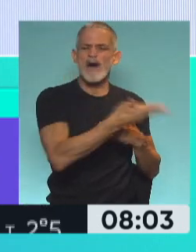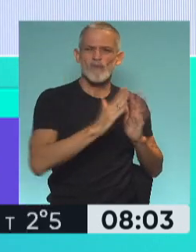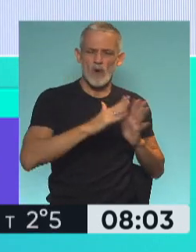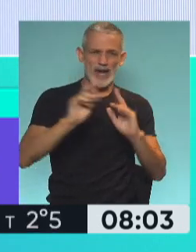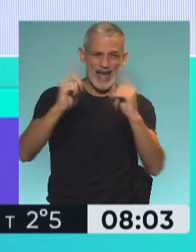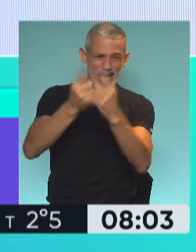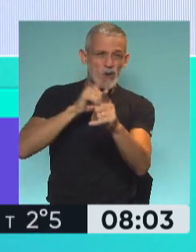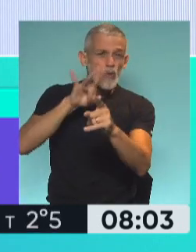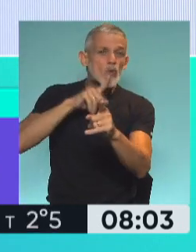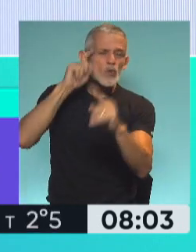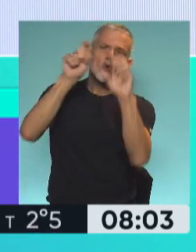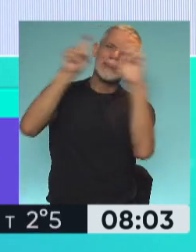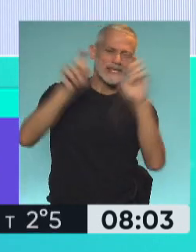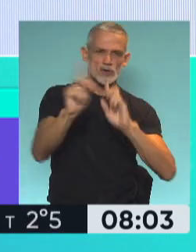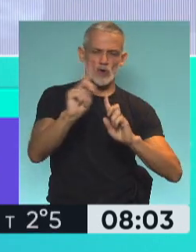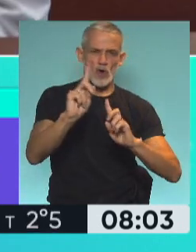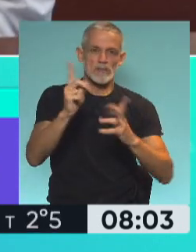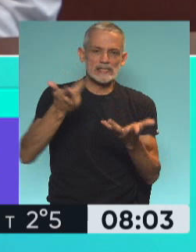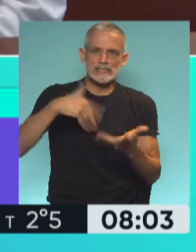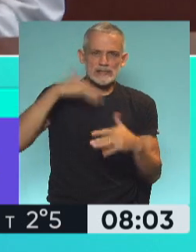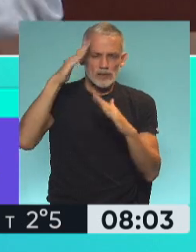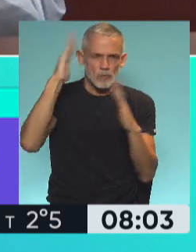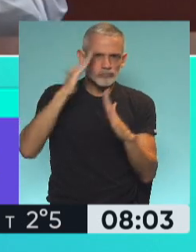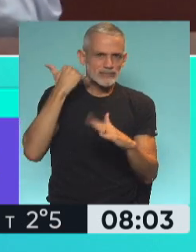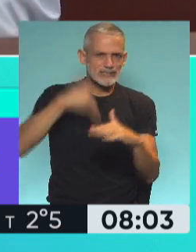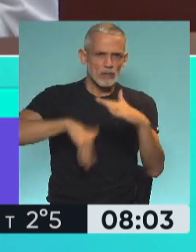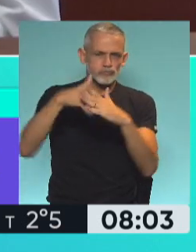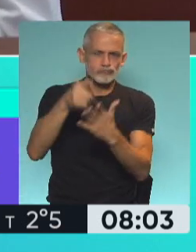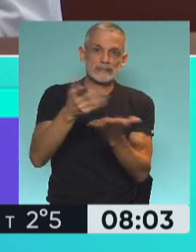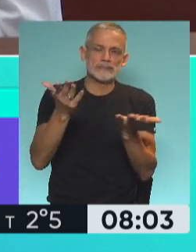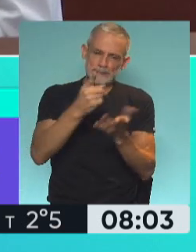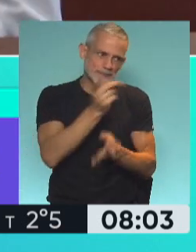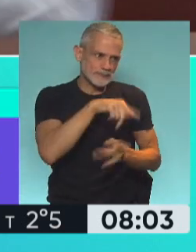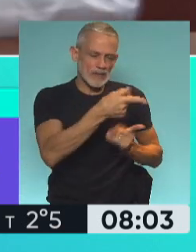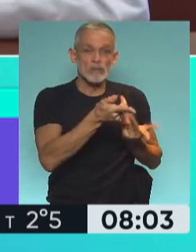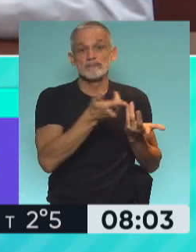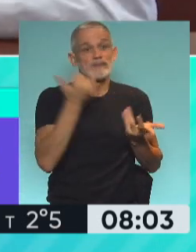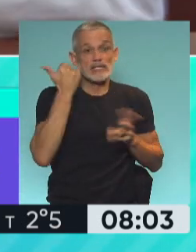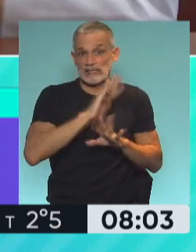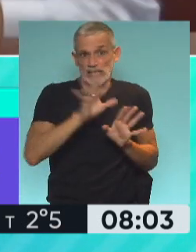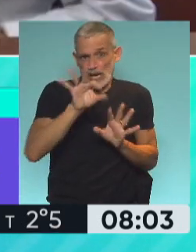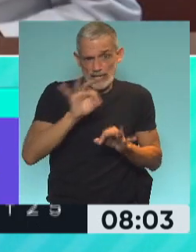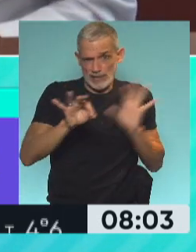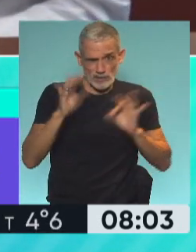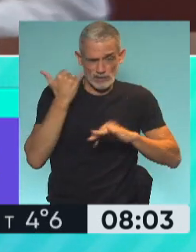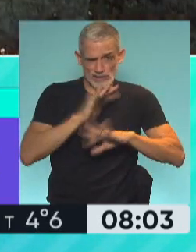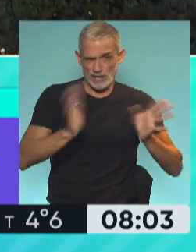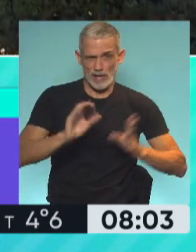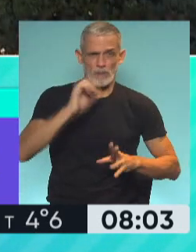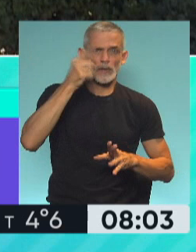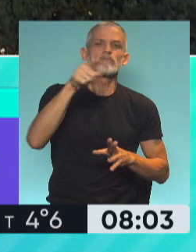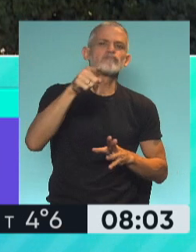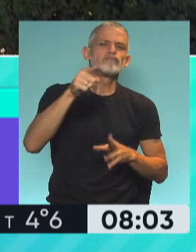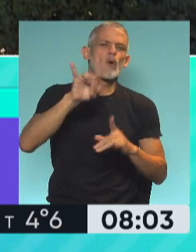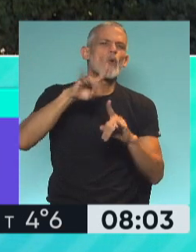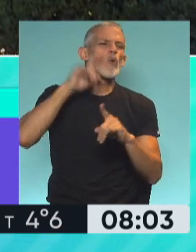terapia intensiva, porque en la terapia intensiva no hay camas, evidentemente ya se está haciendo una priorización